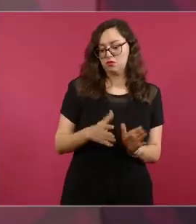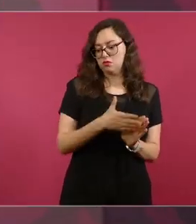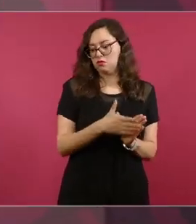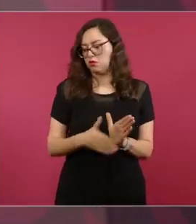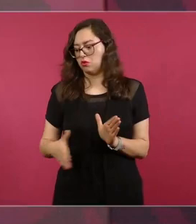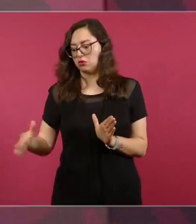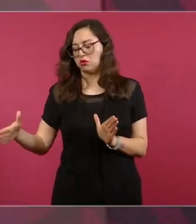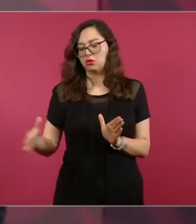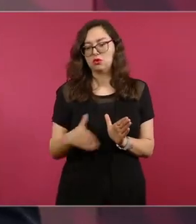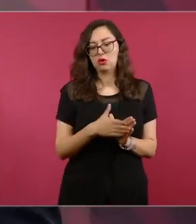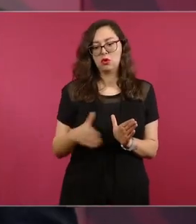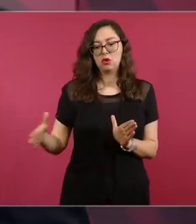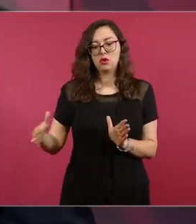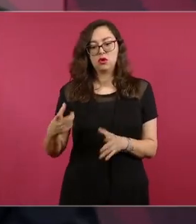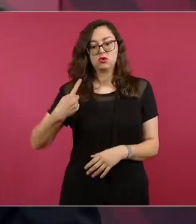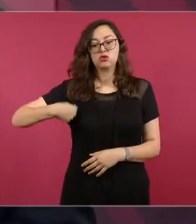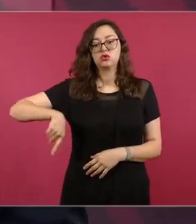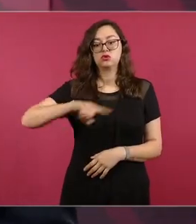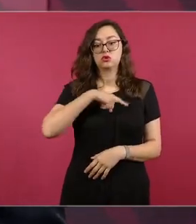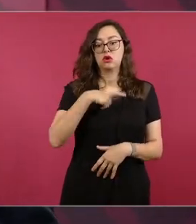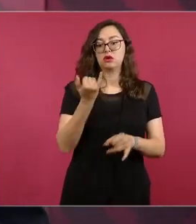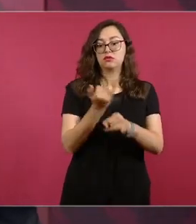que